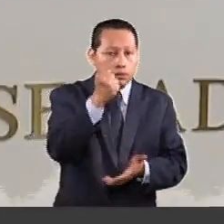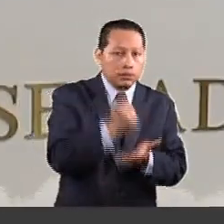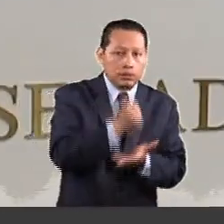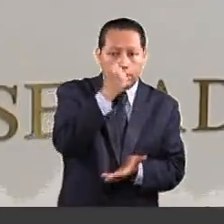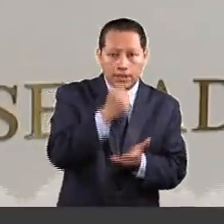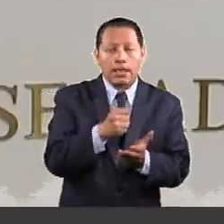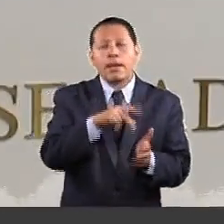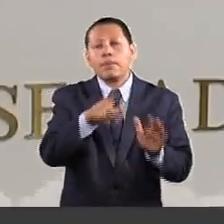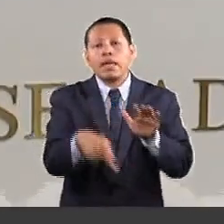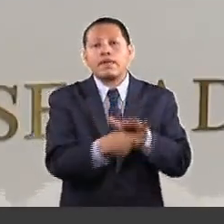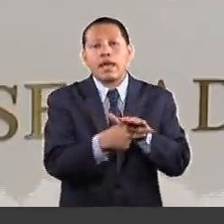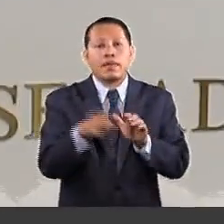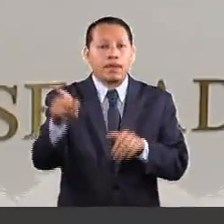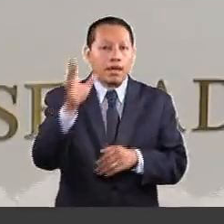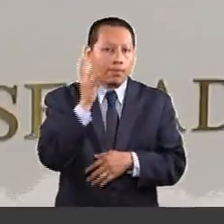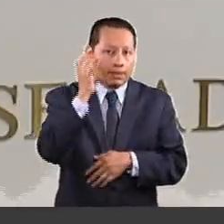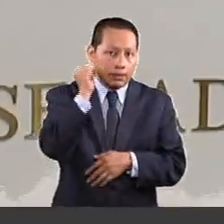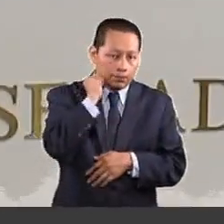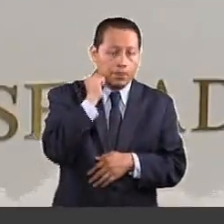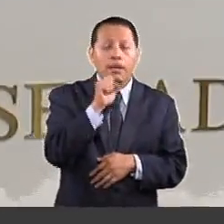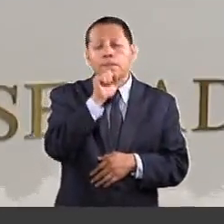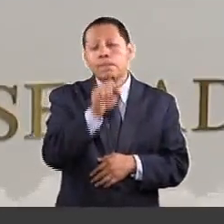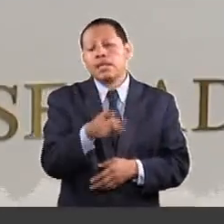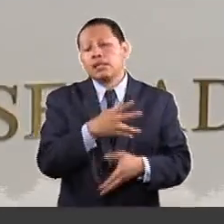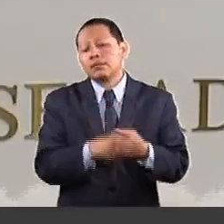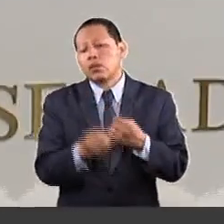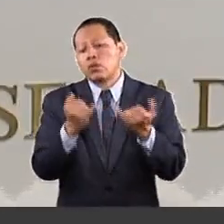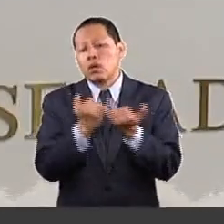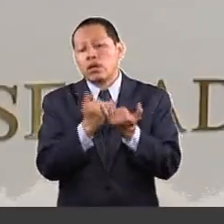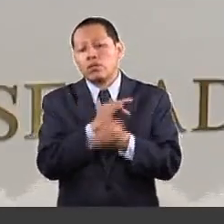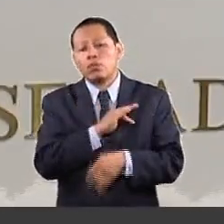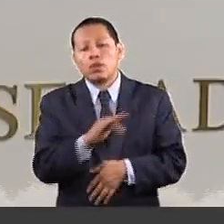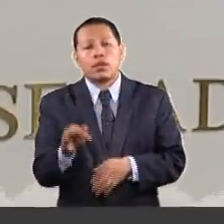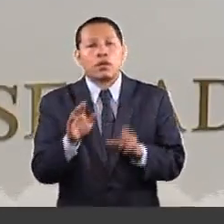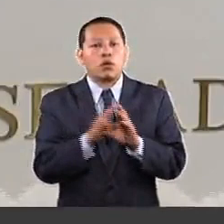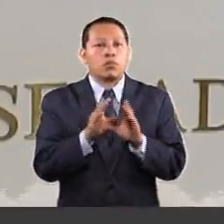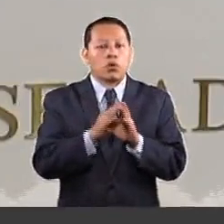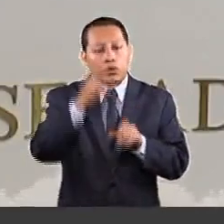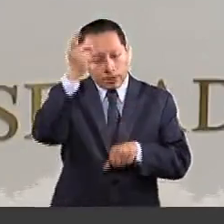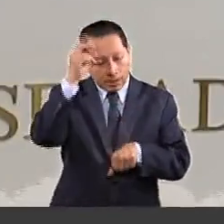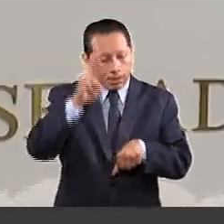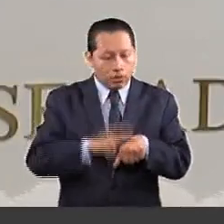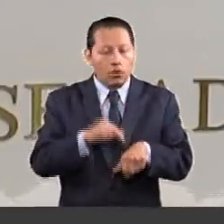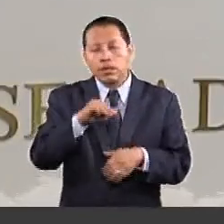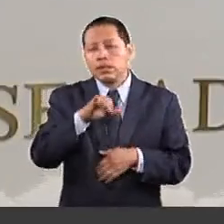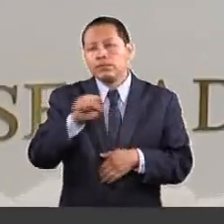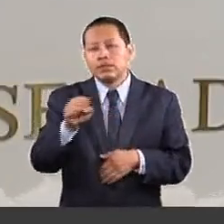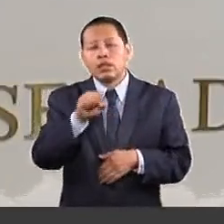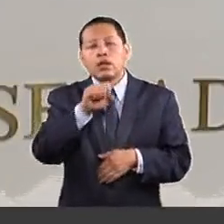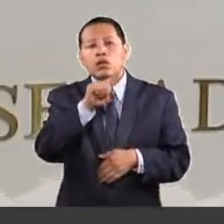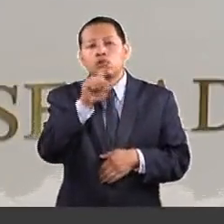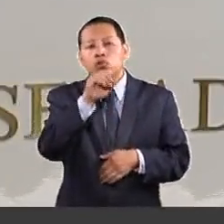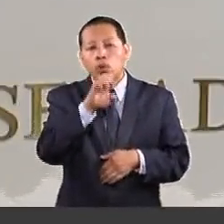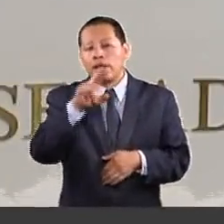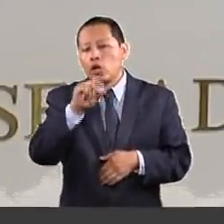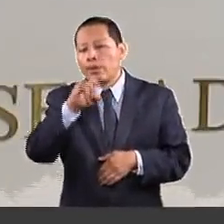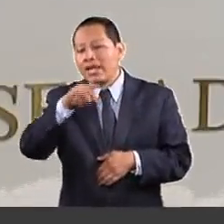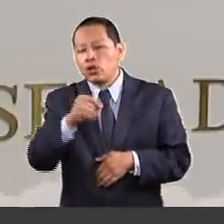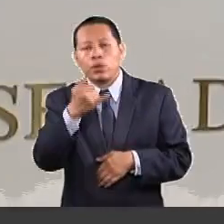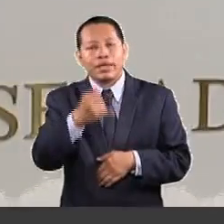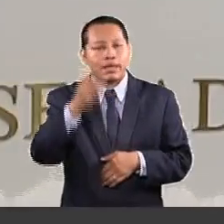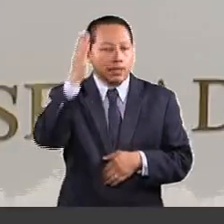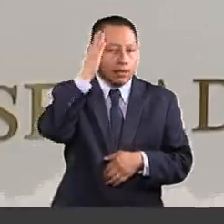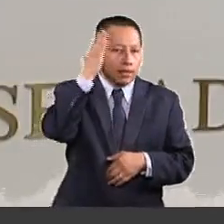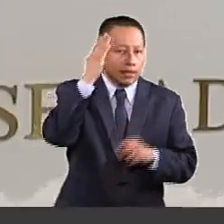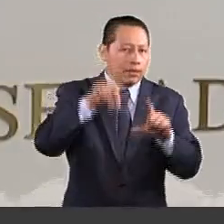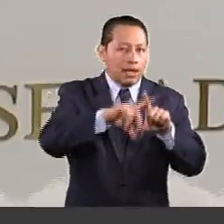por el Senado de la República. Asimismo, se espera que también arribe el director del IMSS, Zoe Robledo, y el dirigente nacional de